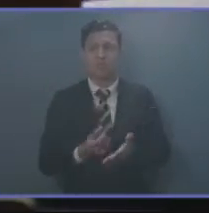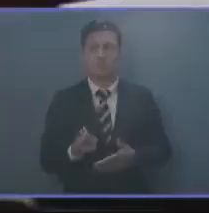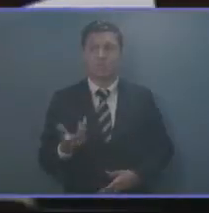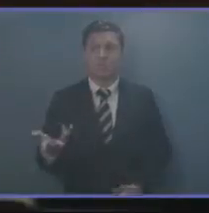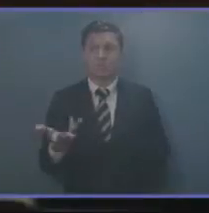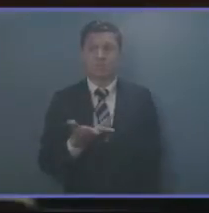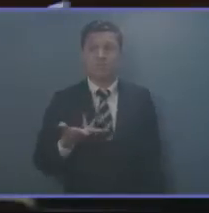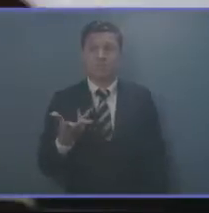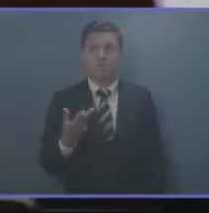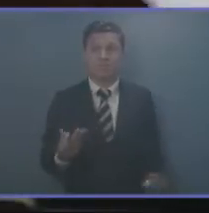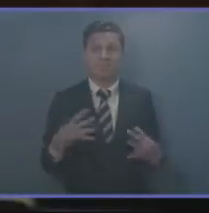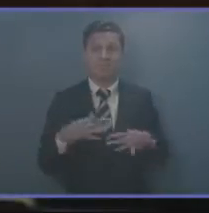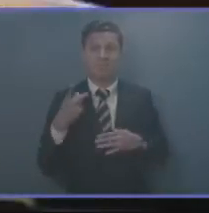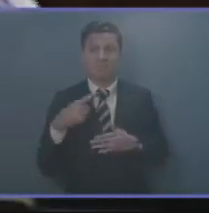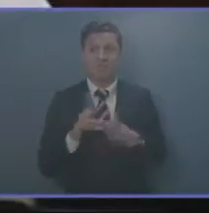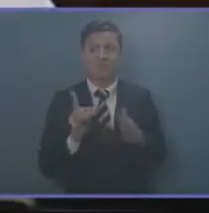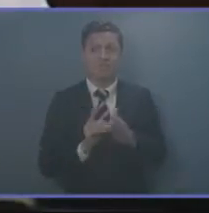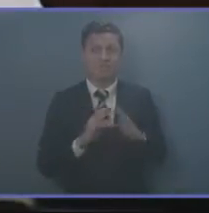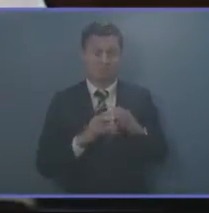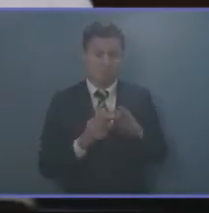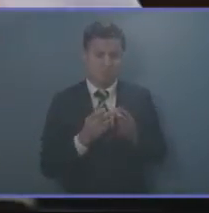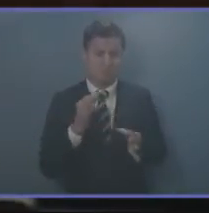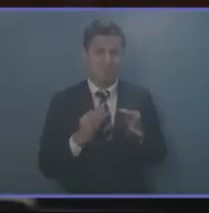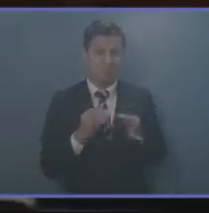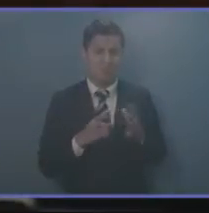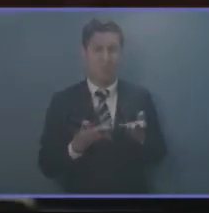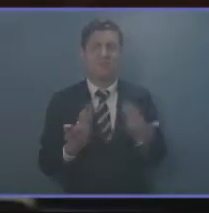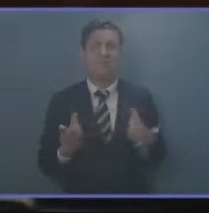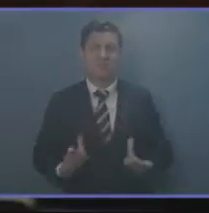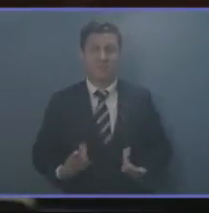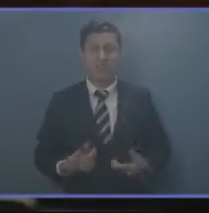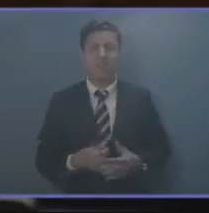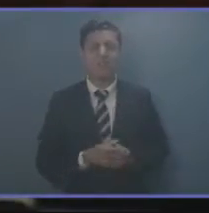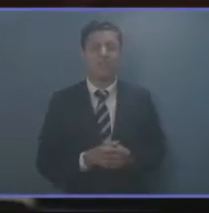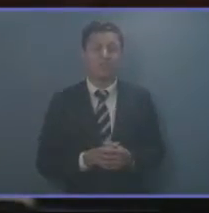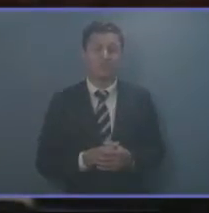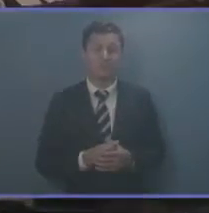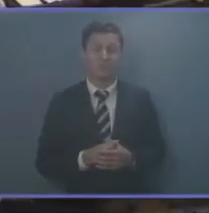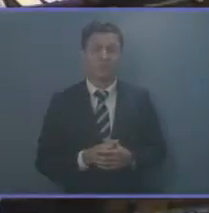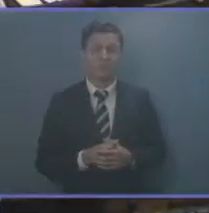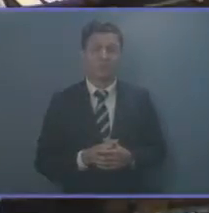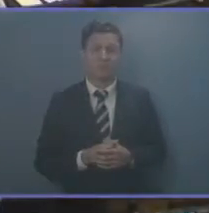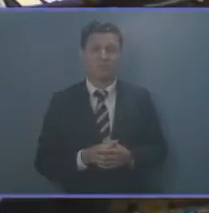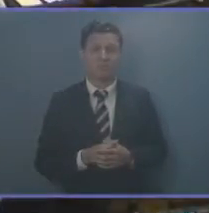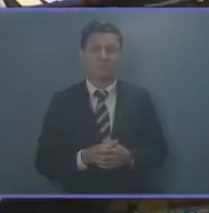de los diputados de la Comisión de Justicia y Derechos Humanos. Leído, presidente.